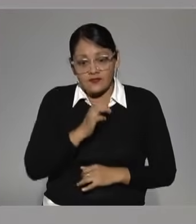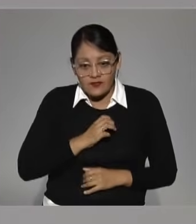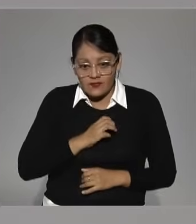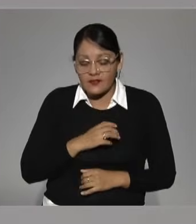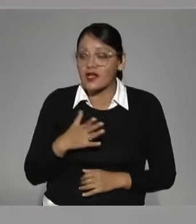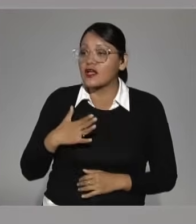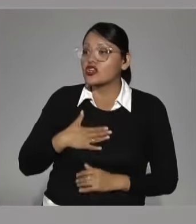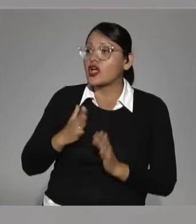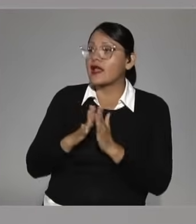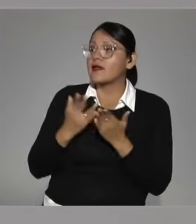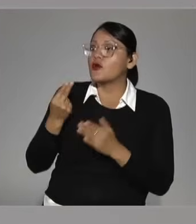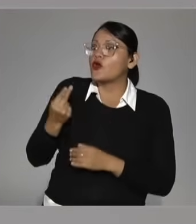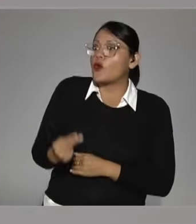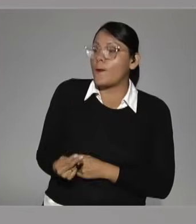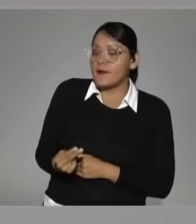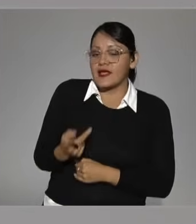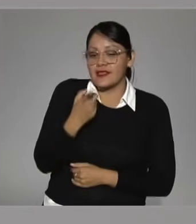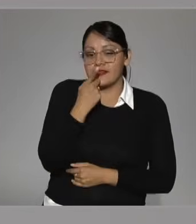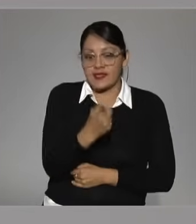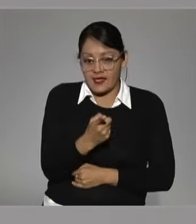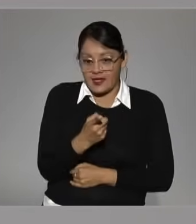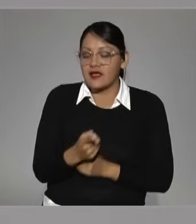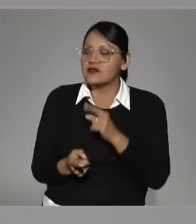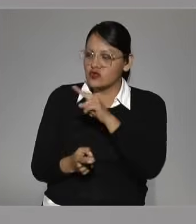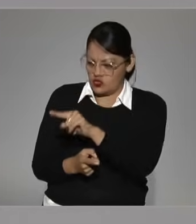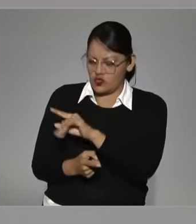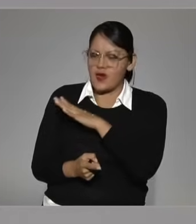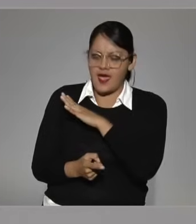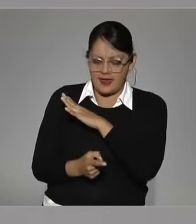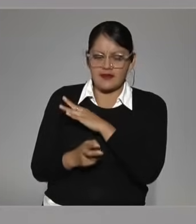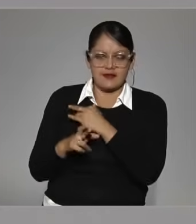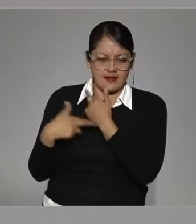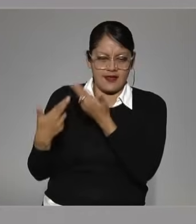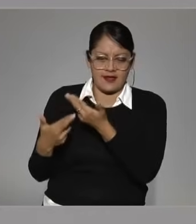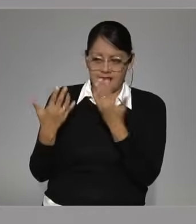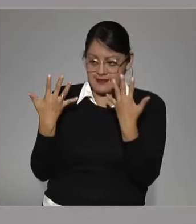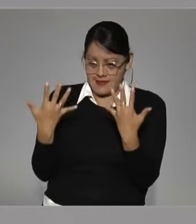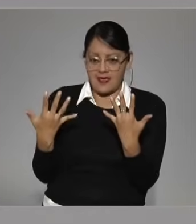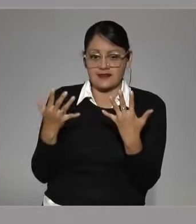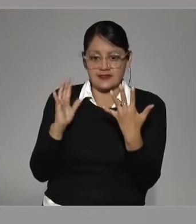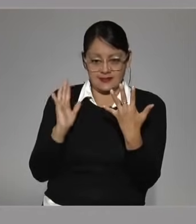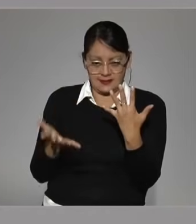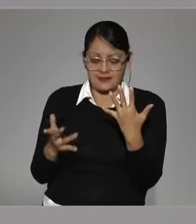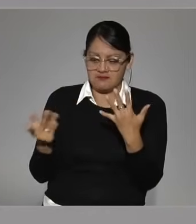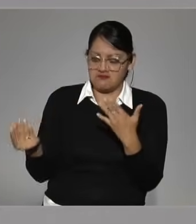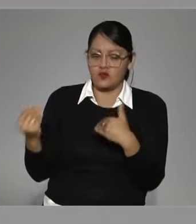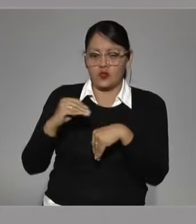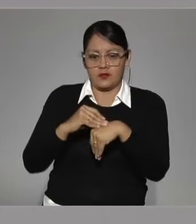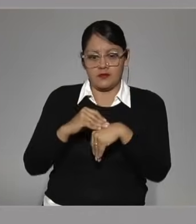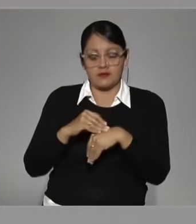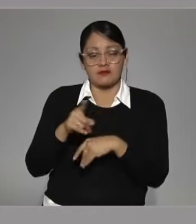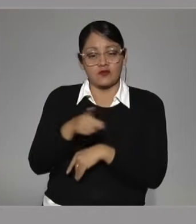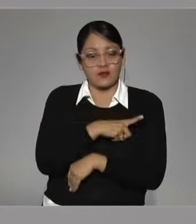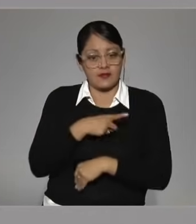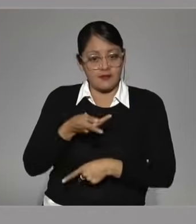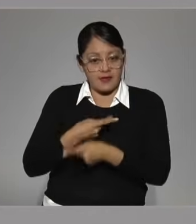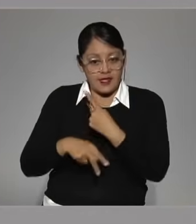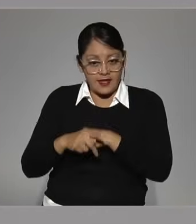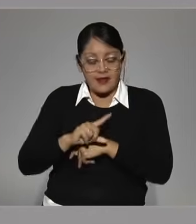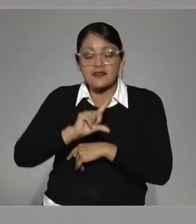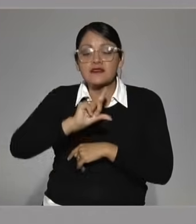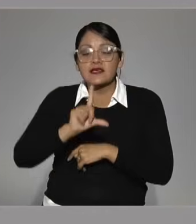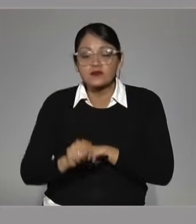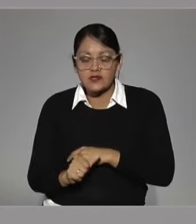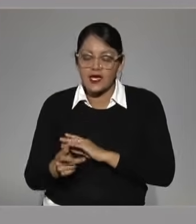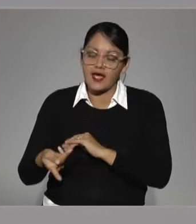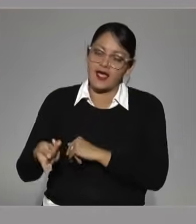decir el nombre del libro y le van a decir si entró dentro de las primeras 10 llamadas correctas y tiene que venir después a